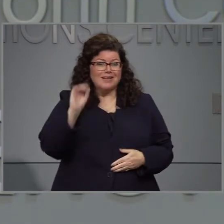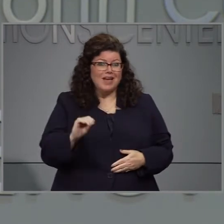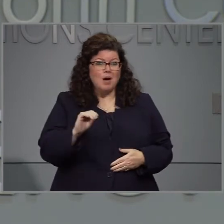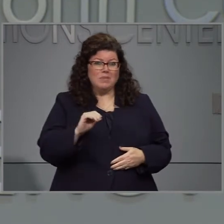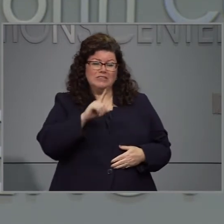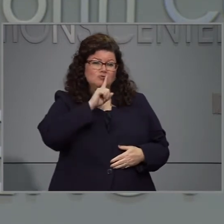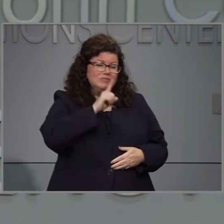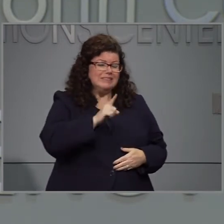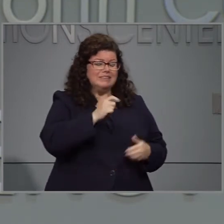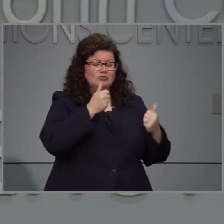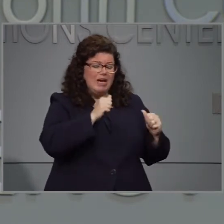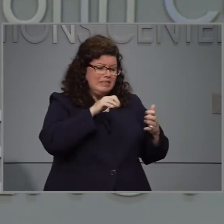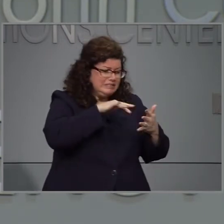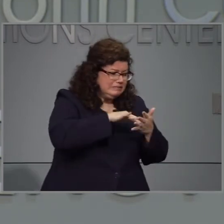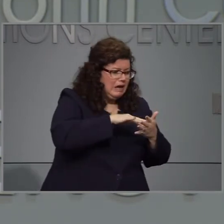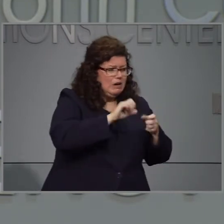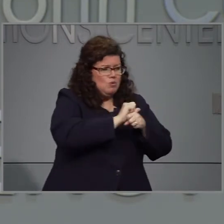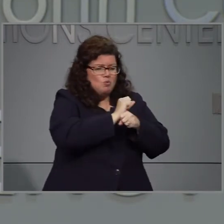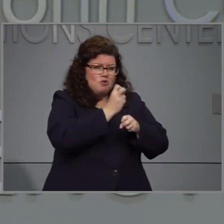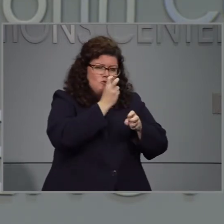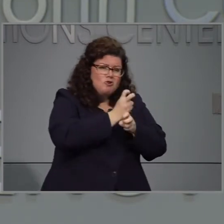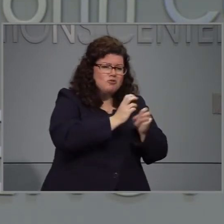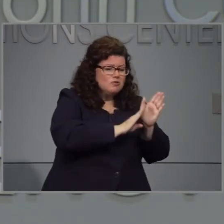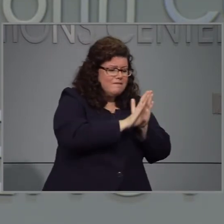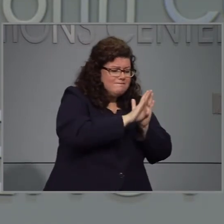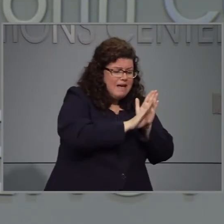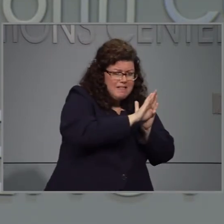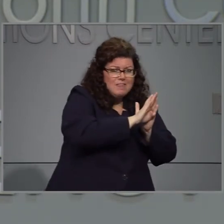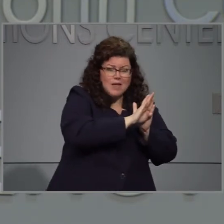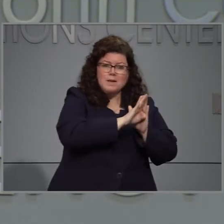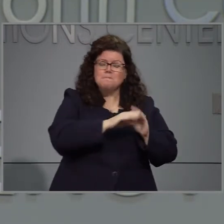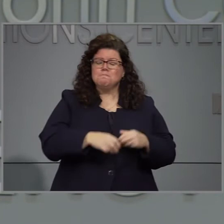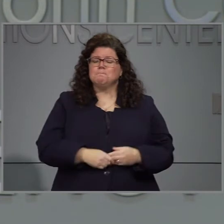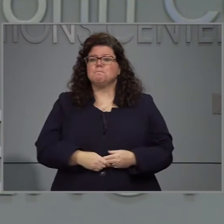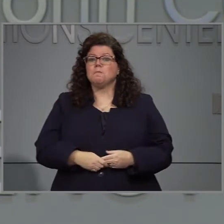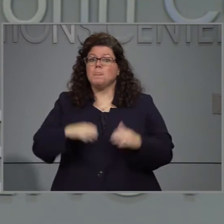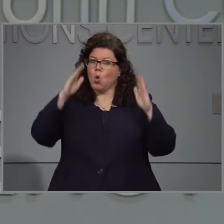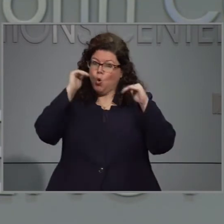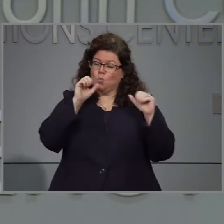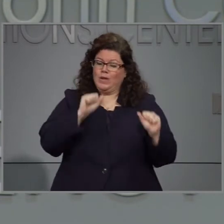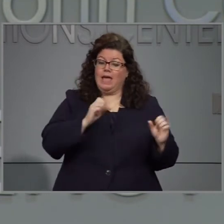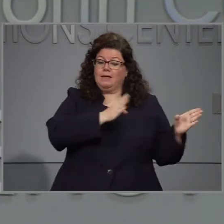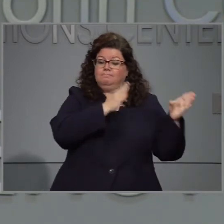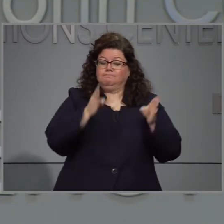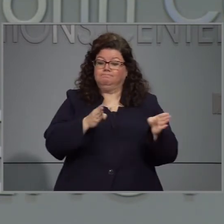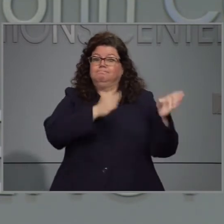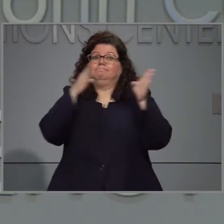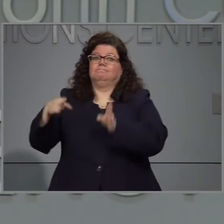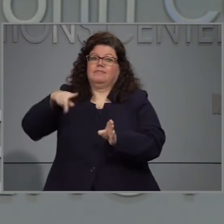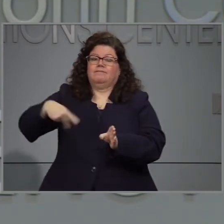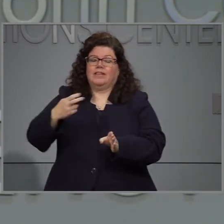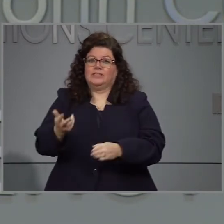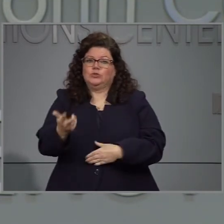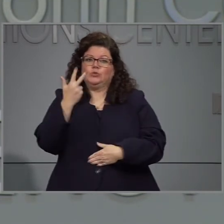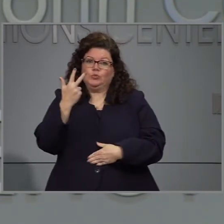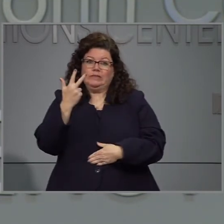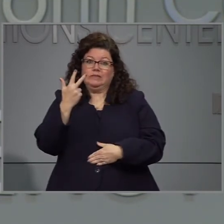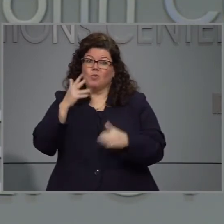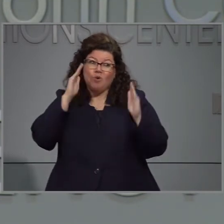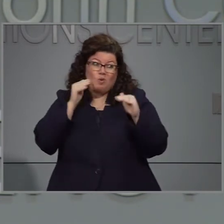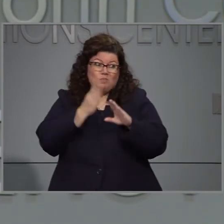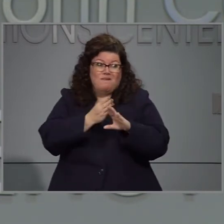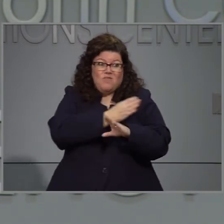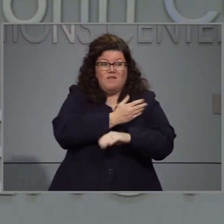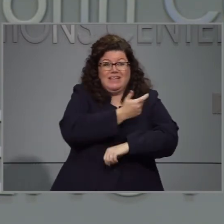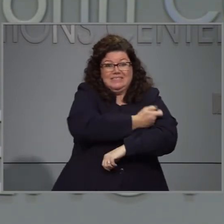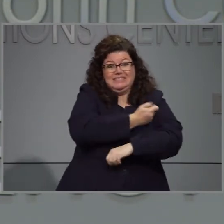que están trabajando arduamente para descubrirla, pero espero y podamos continuar con la siguiente etapa, incluso antes